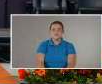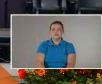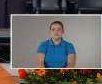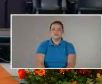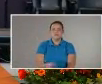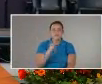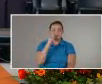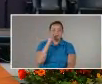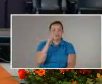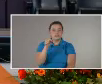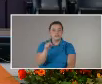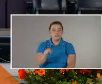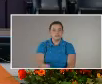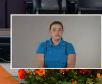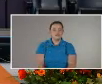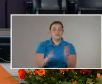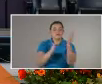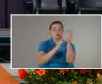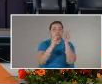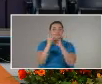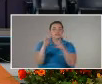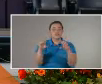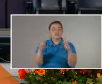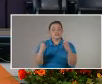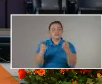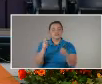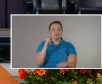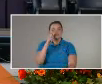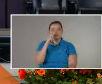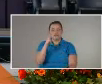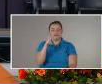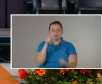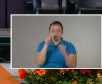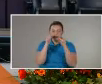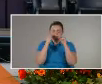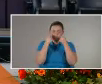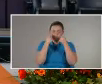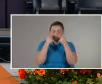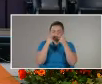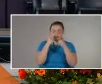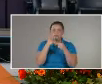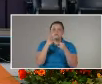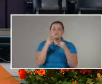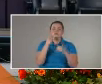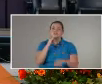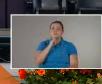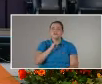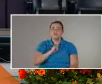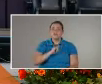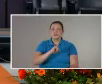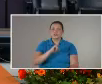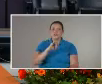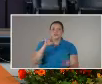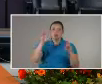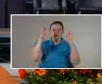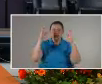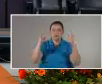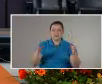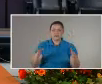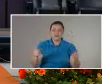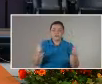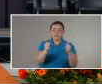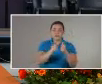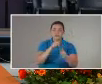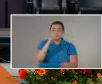Y mire esto, hermano. Jesús, entonces, al verla llorando, y a los judíos que la acompañaban